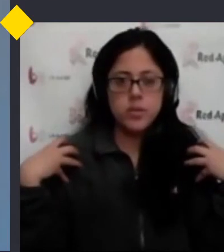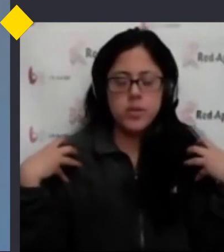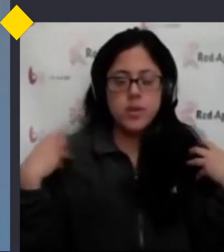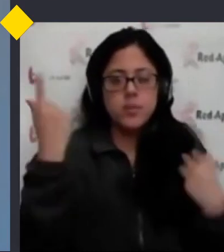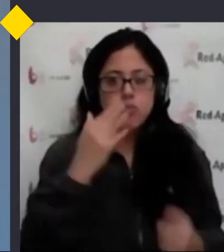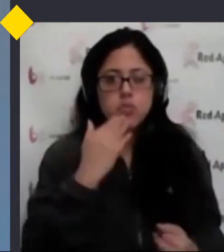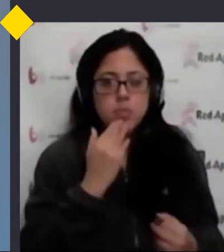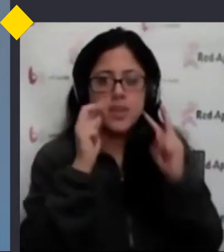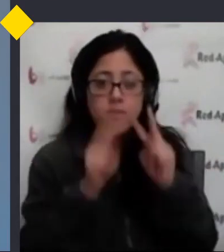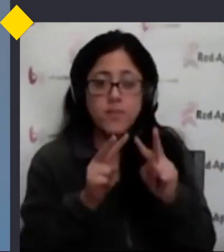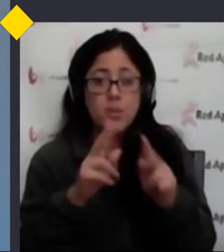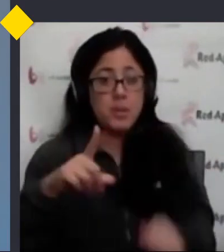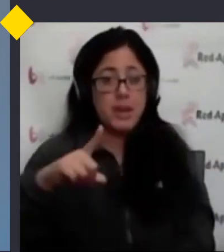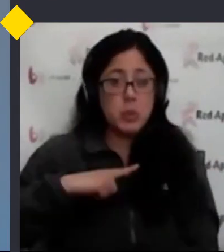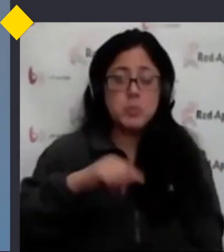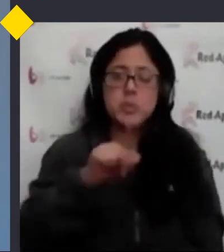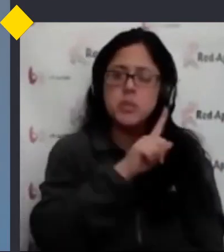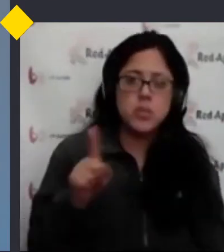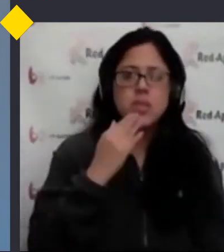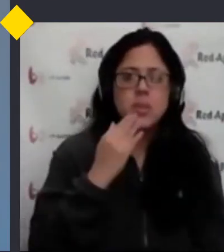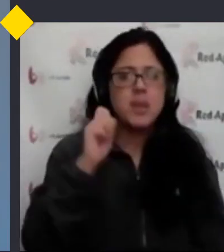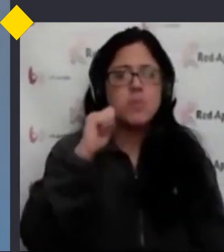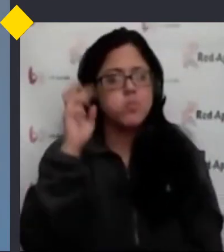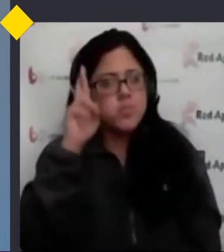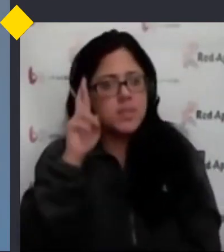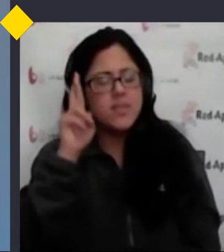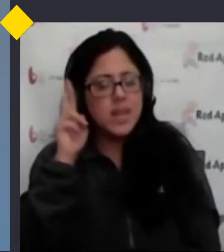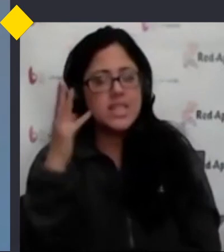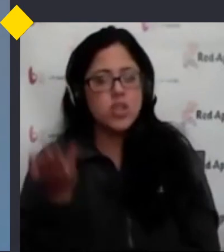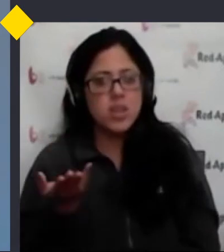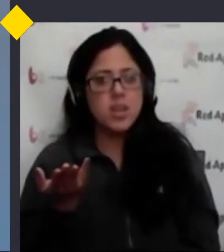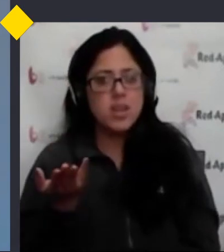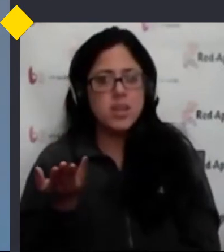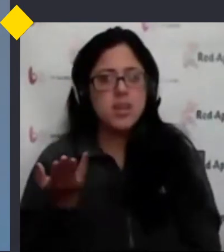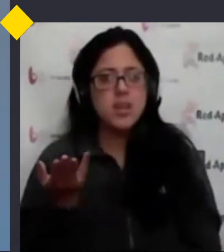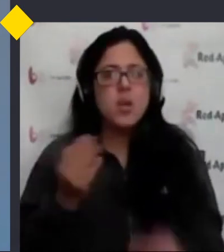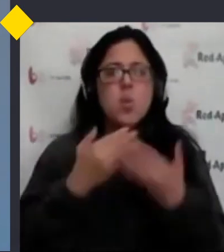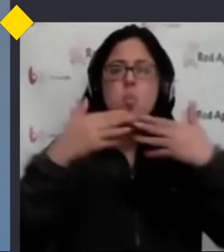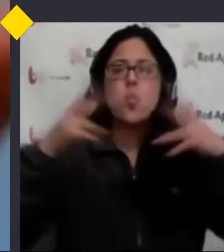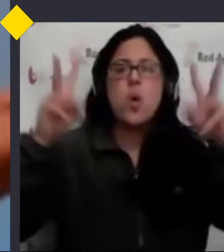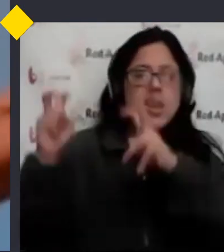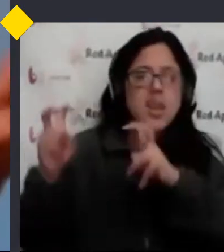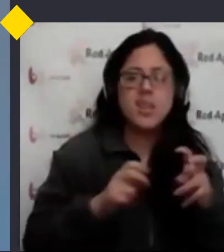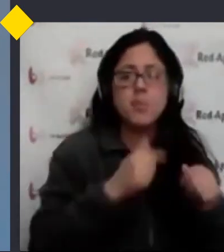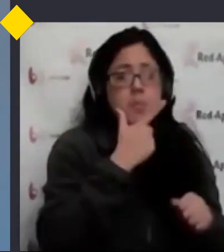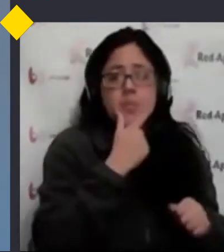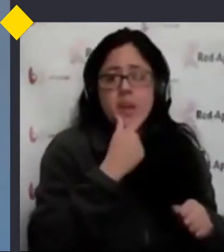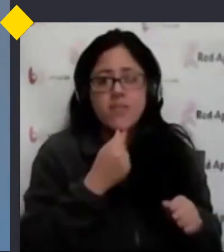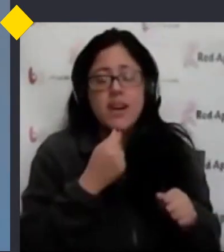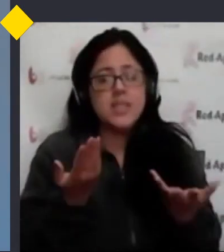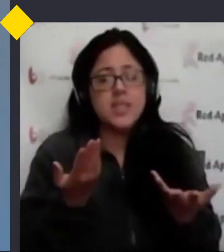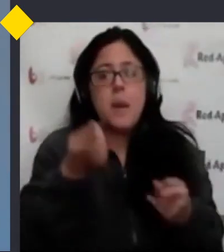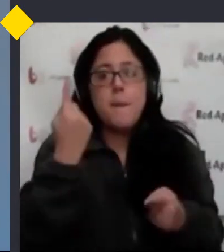para culparnos, sino que para reflexionar. Siempre en cualquier temática es más fácil decir lo que tienen que hacer los demás, pero también decir,